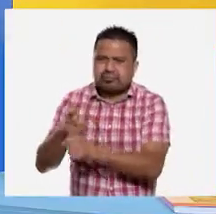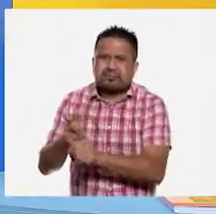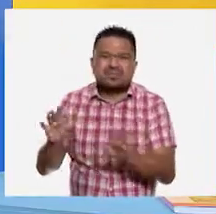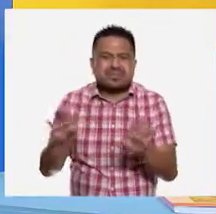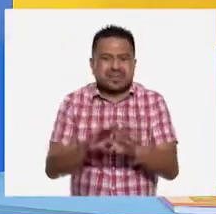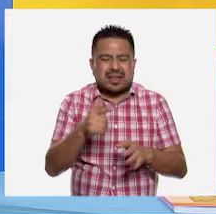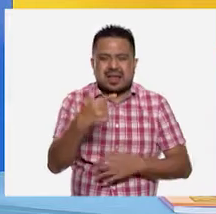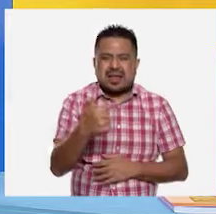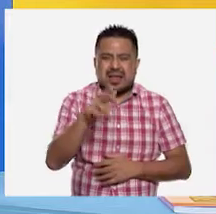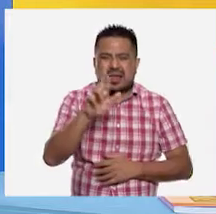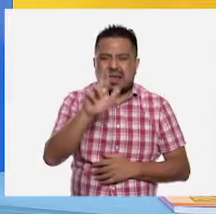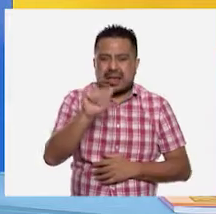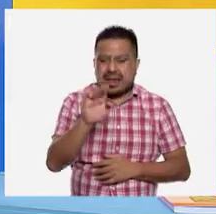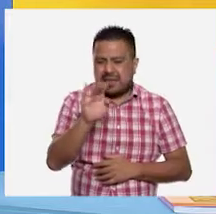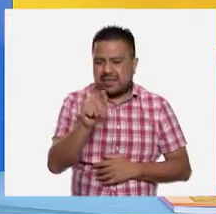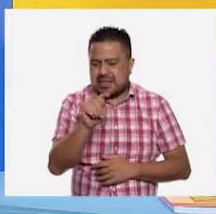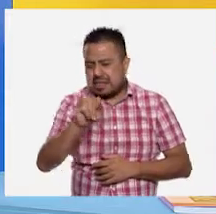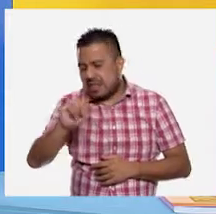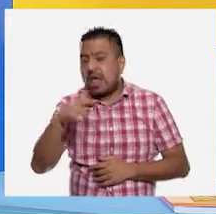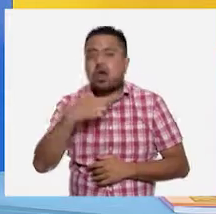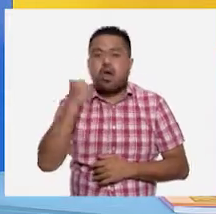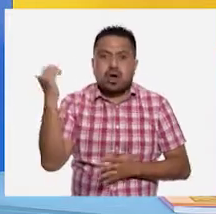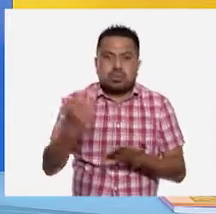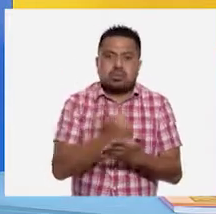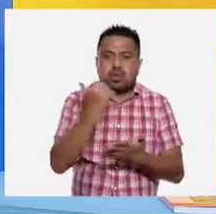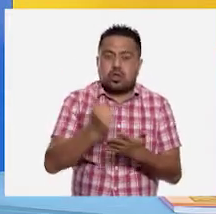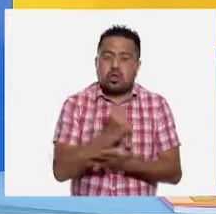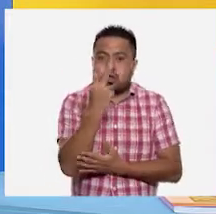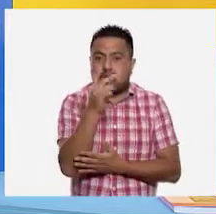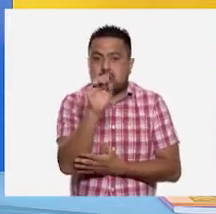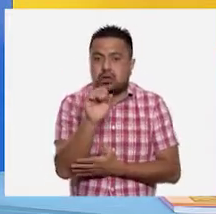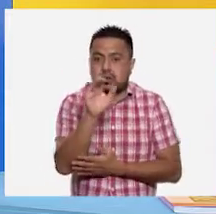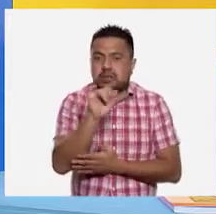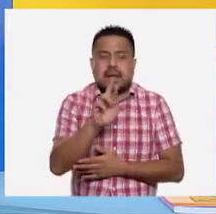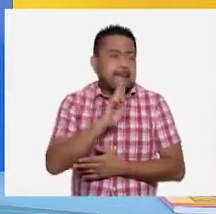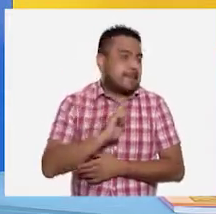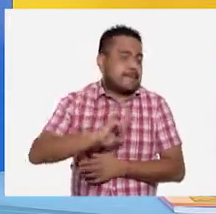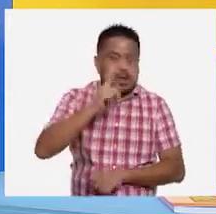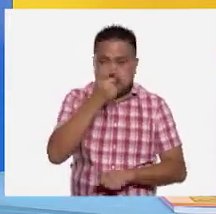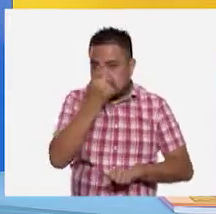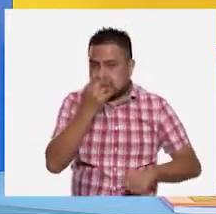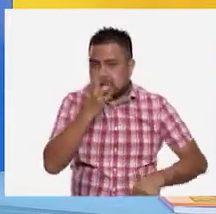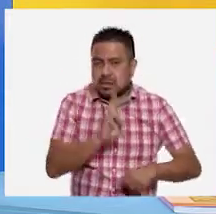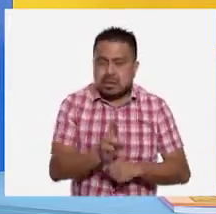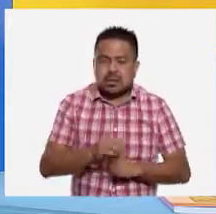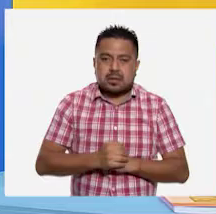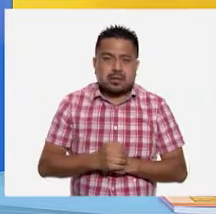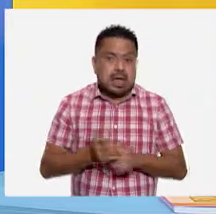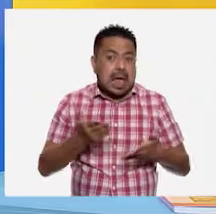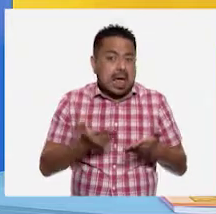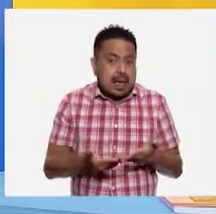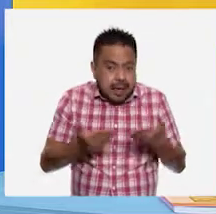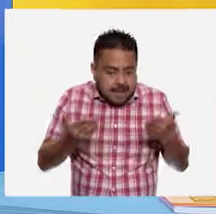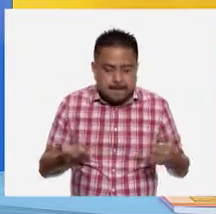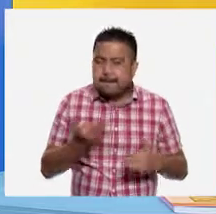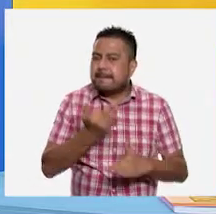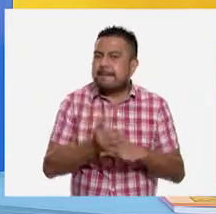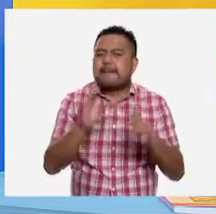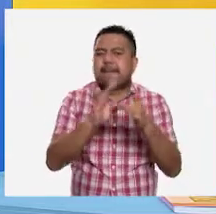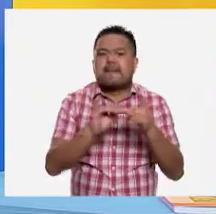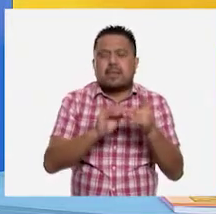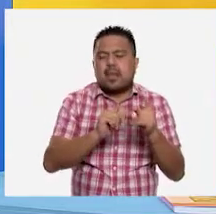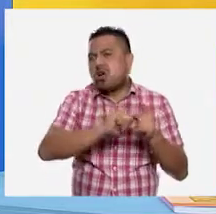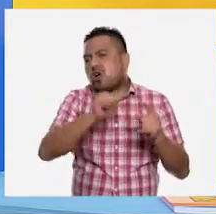como Gravity y Roma, ganó 2 premios Oscar a Mejor Director. Ahora hablaremos de otra